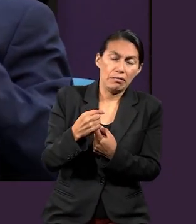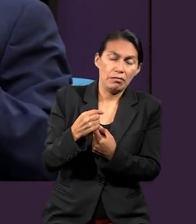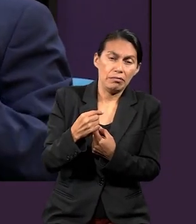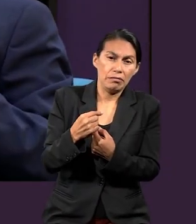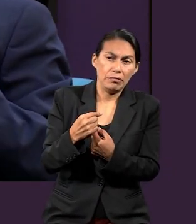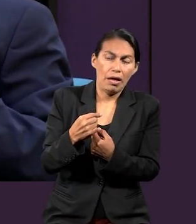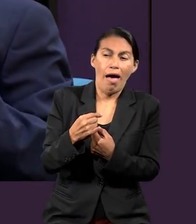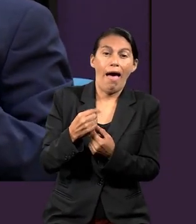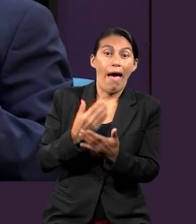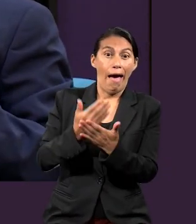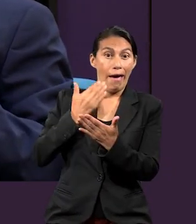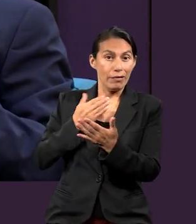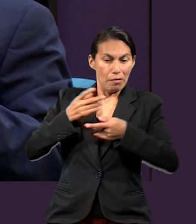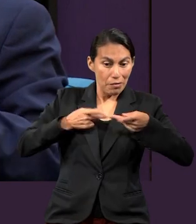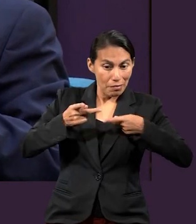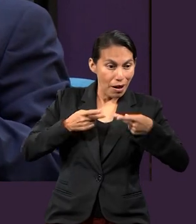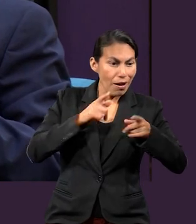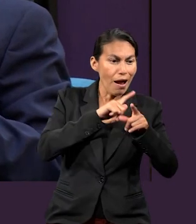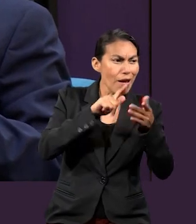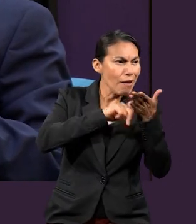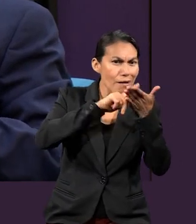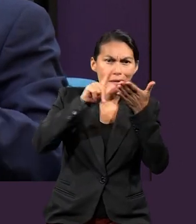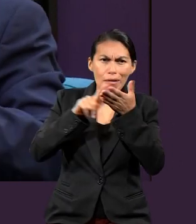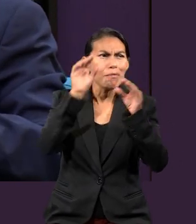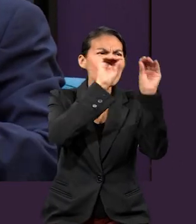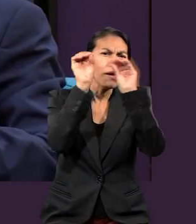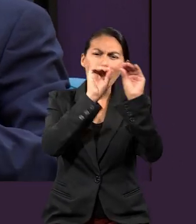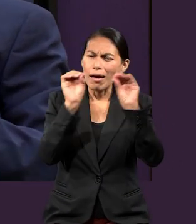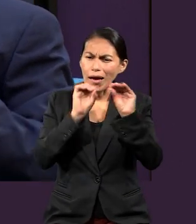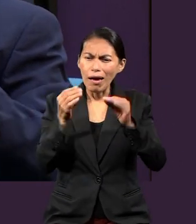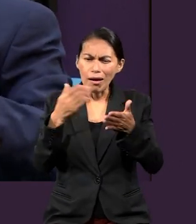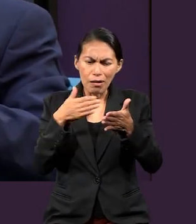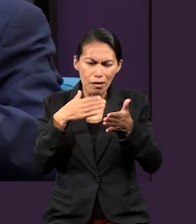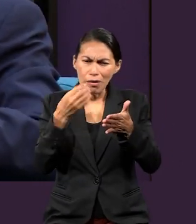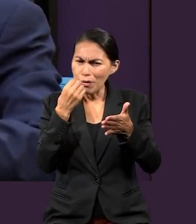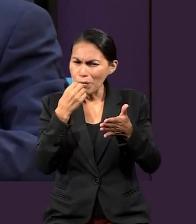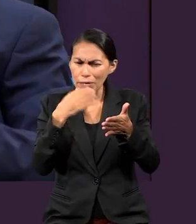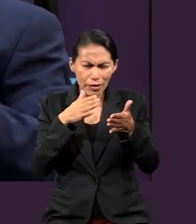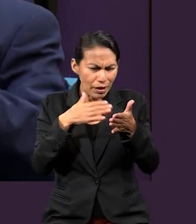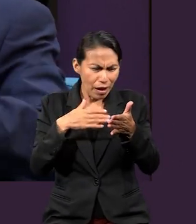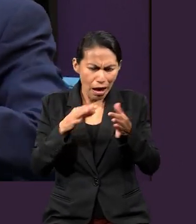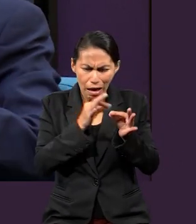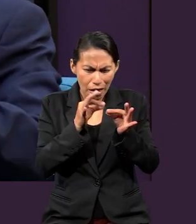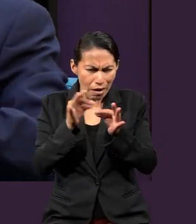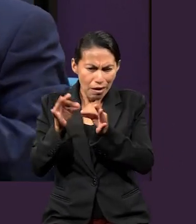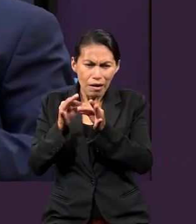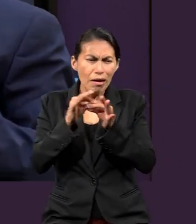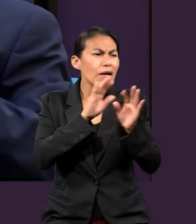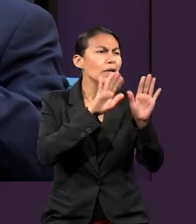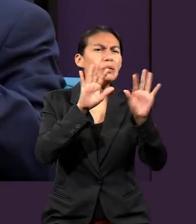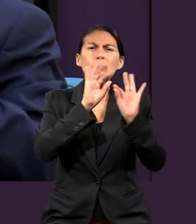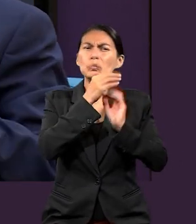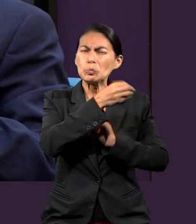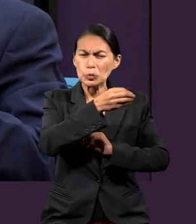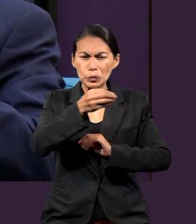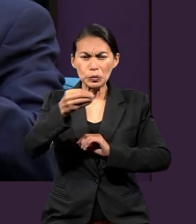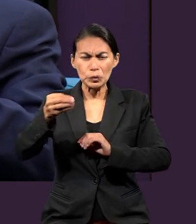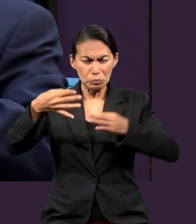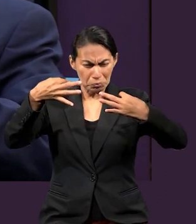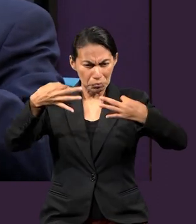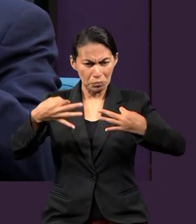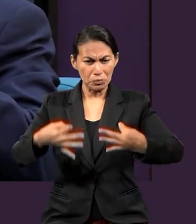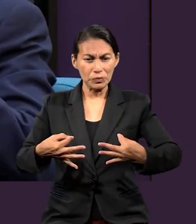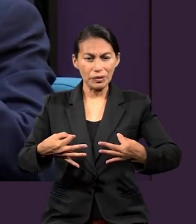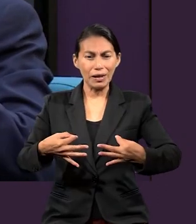cuando tú sabes que va a venir, te preparas. Empiezas a arreglar la casa, haces de comer, empiezas a hacer todos los arreglos esenciales